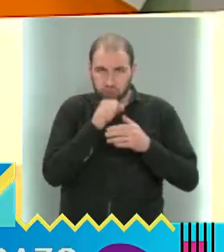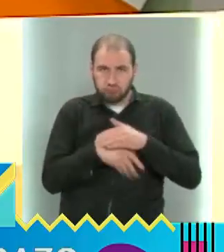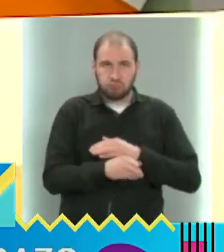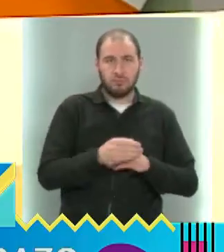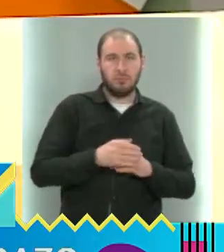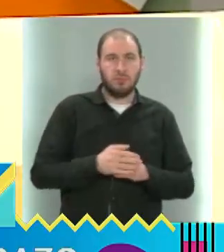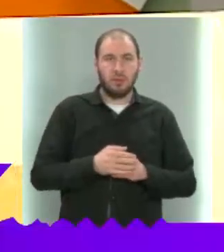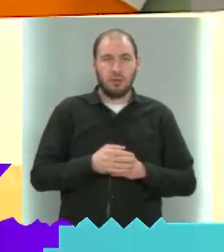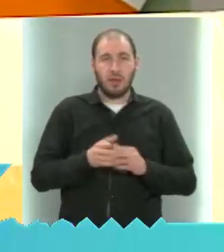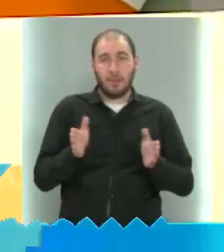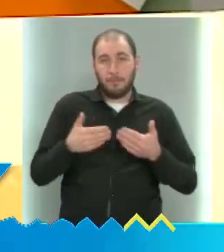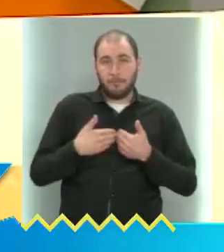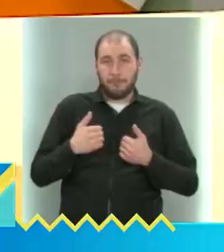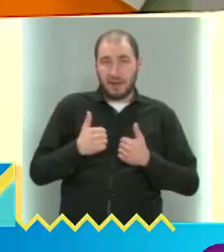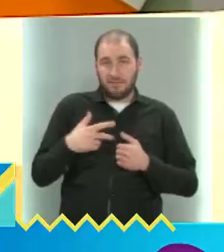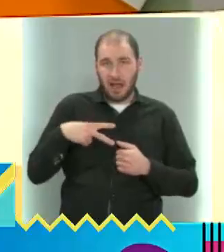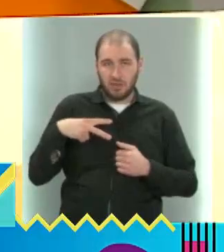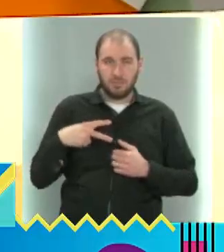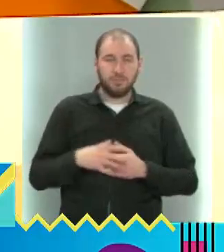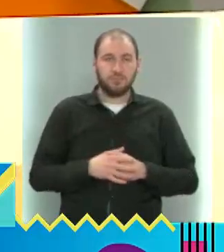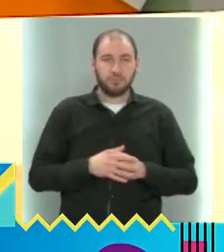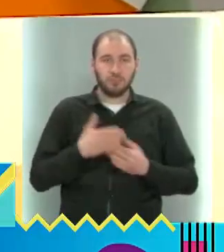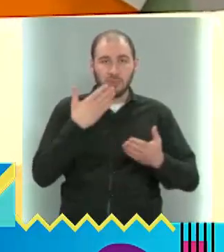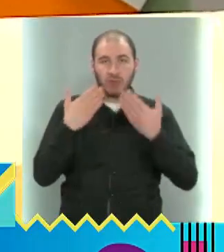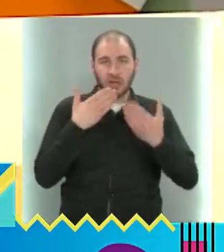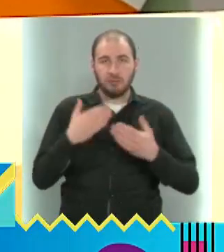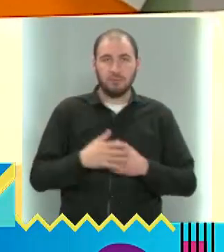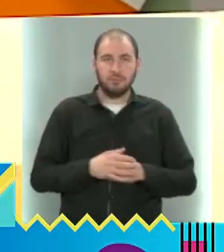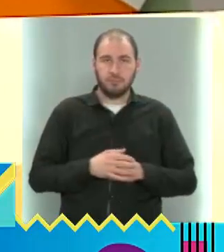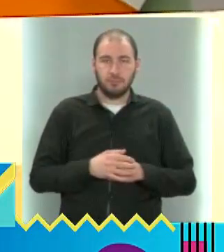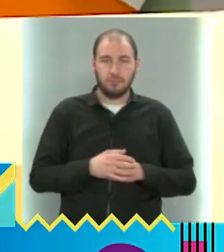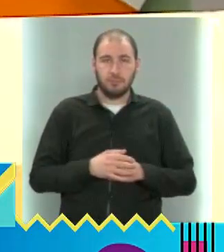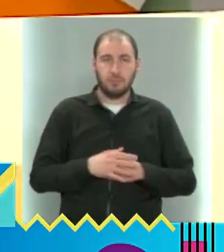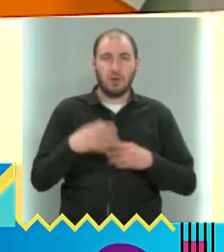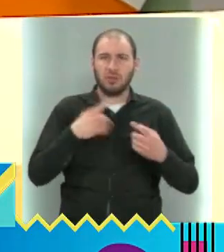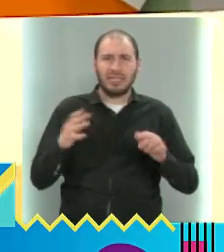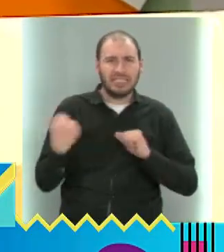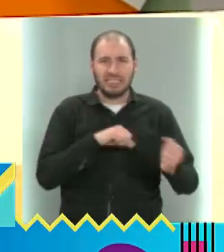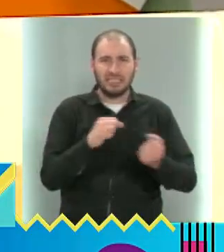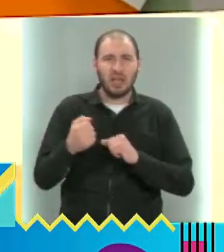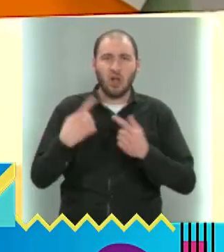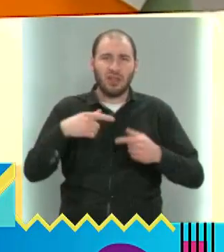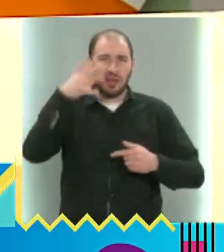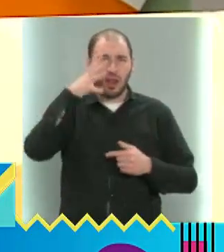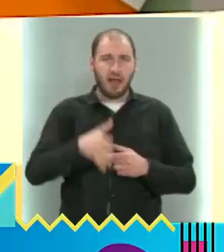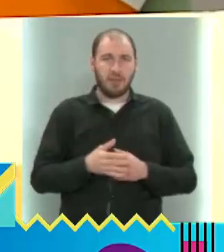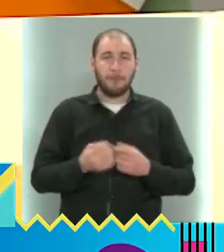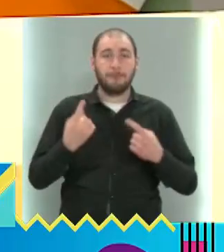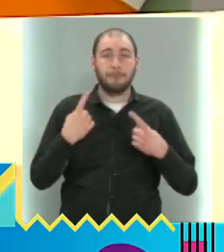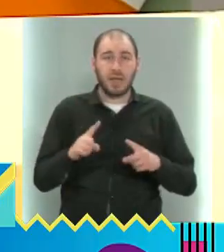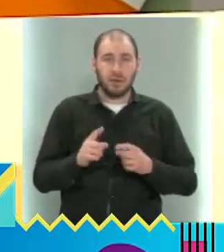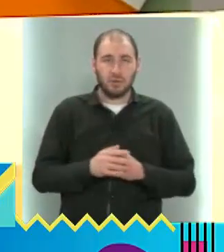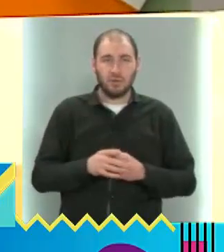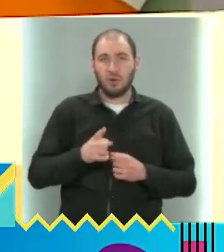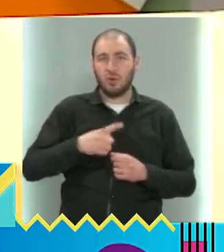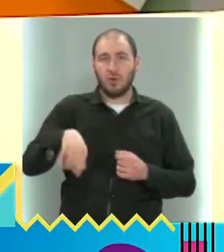se conversaba puertas adentro. Se conversaba en situaciones de desesperación, en situaciones graves, pero no